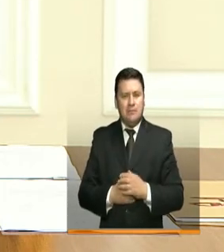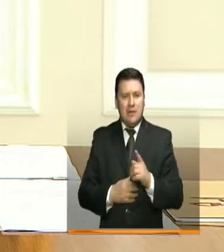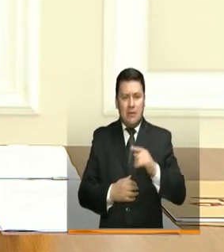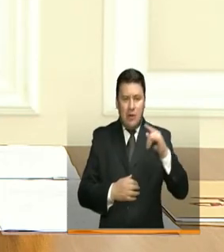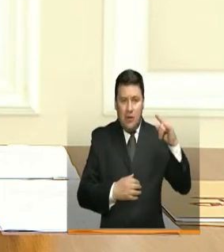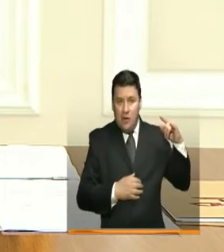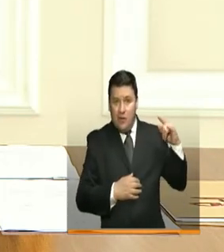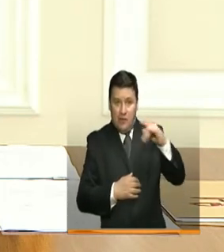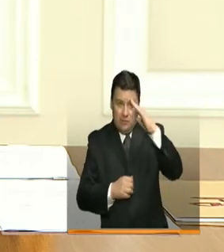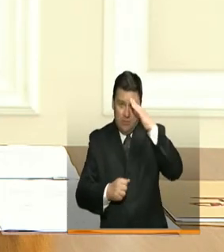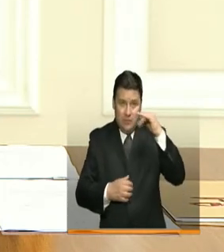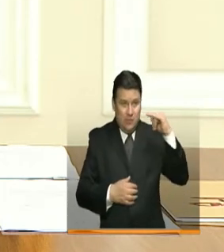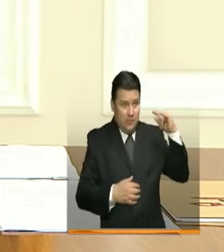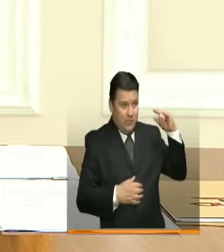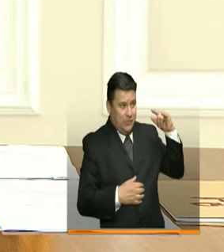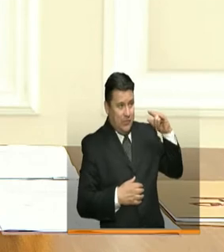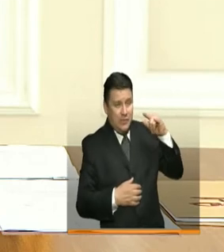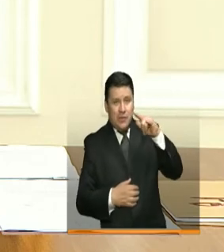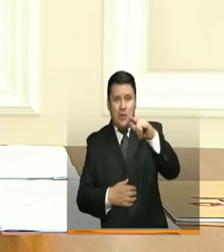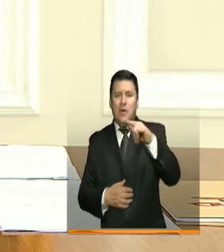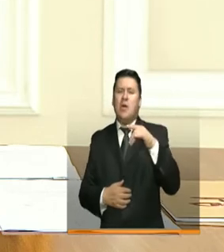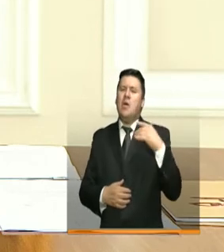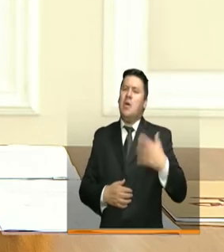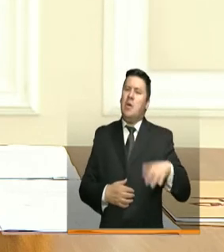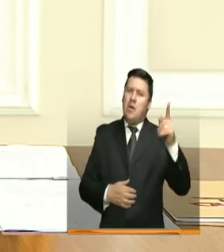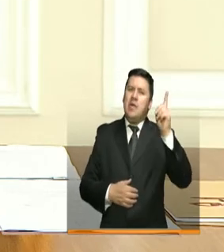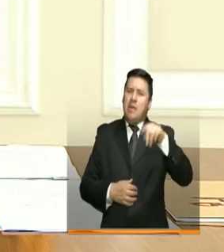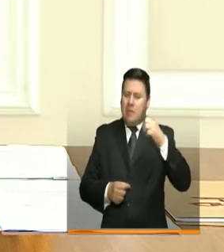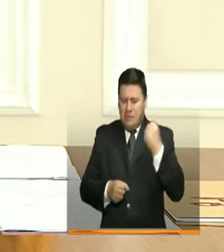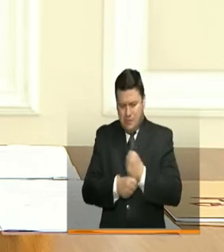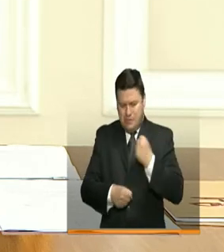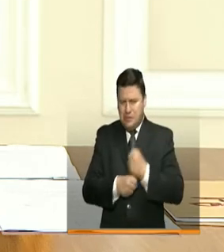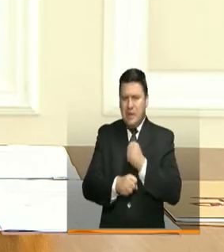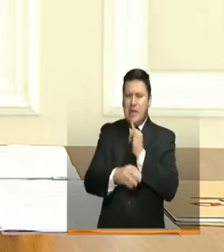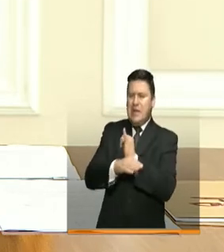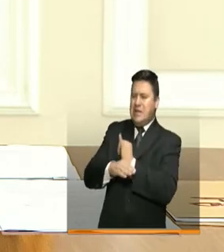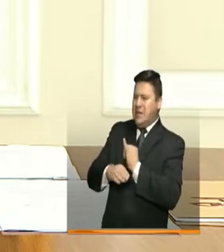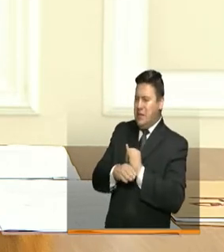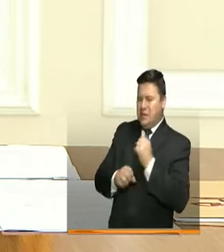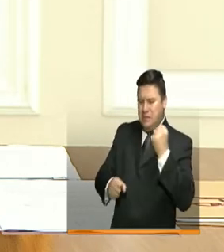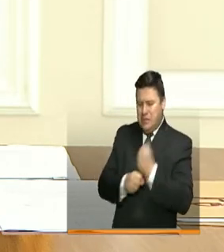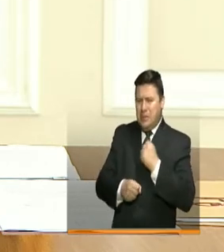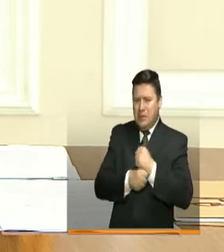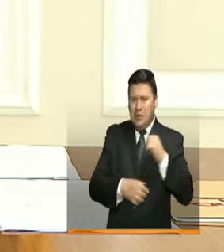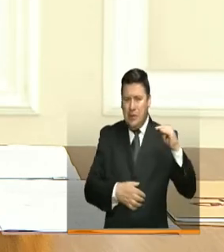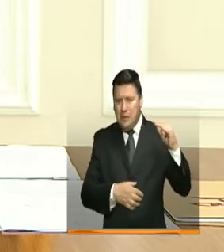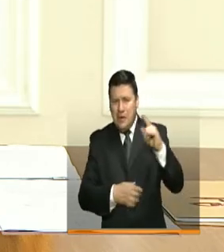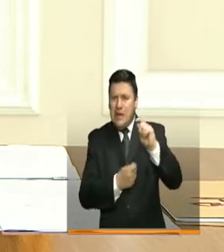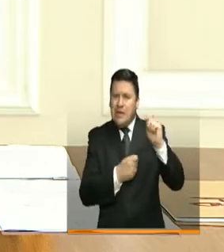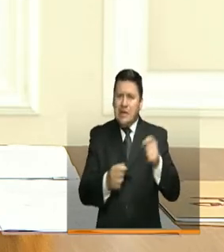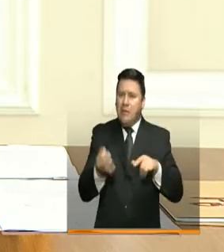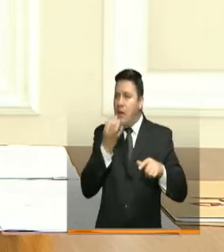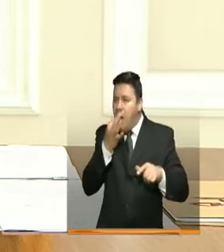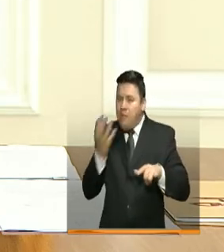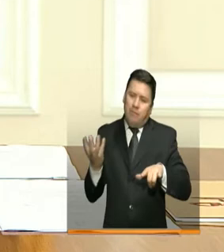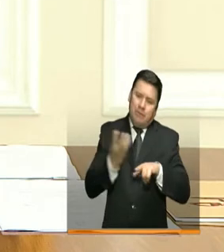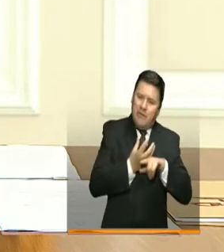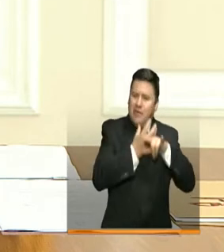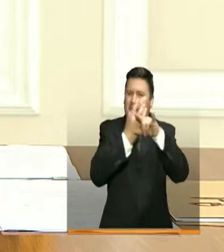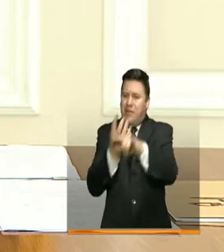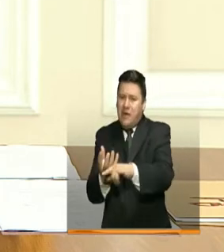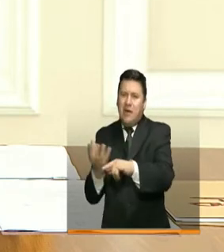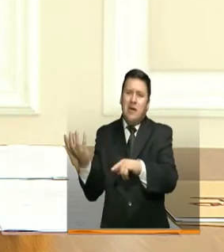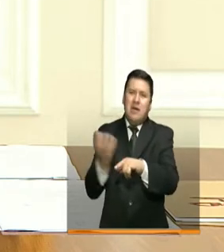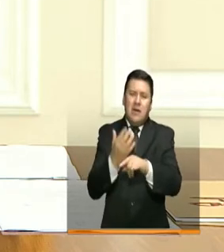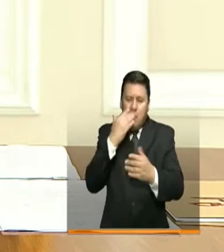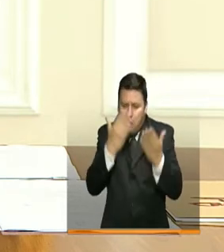Aérea Colombiana ha estado trabajando muchísimo con todas las instituciones. Ha estado trabajando llevando medicamentos, facilitando la